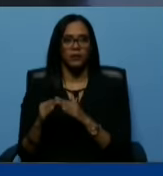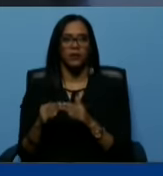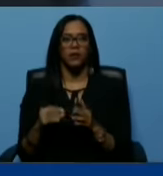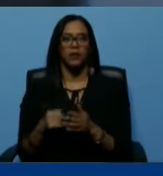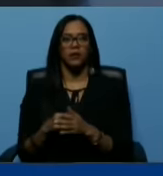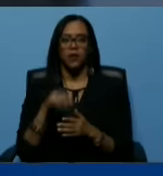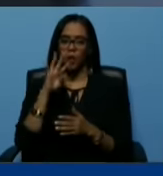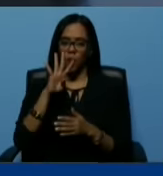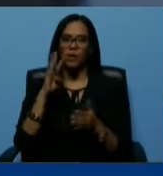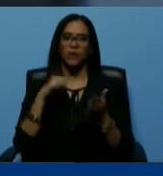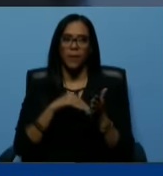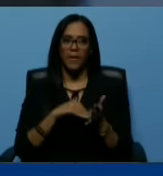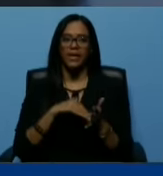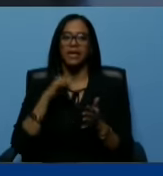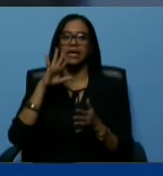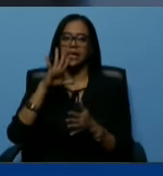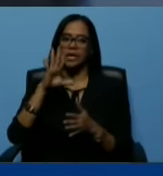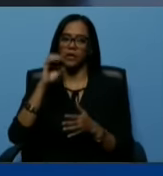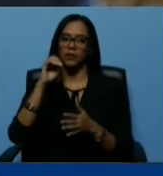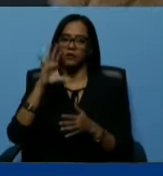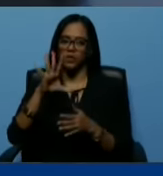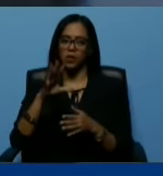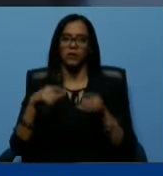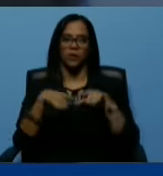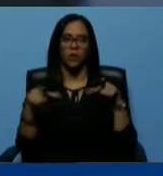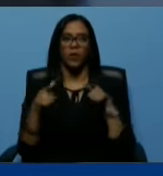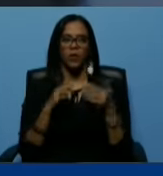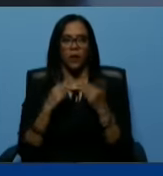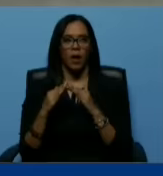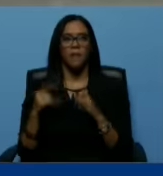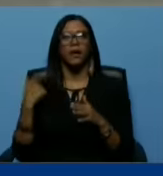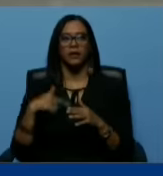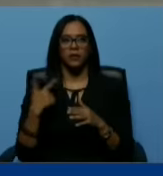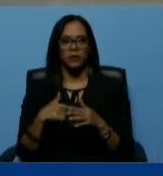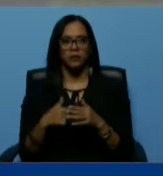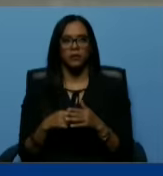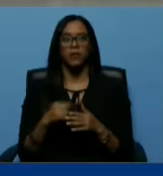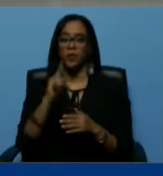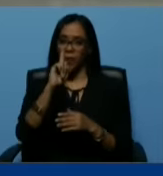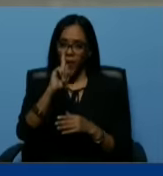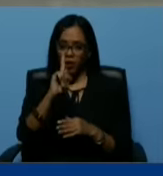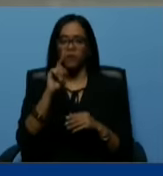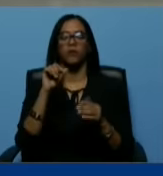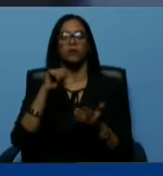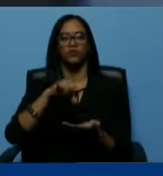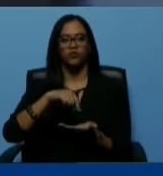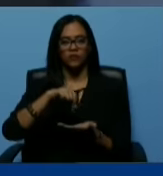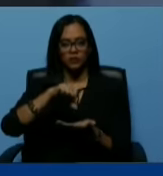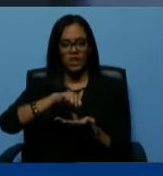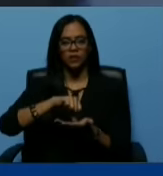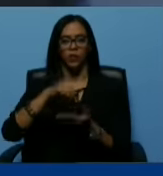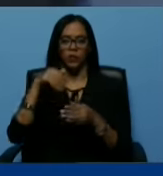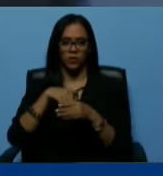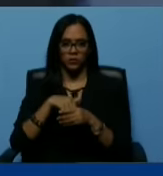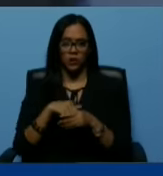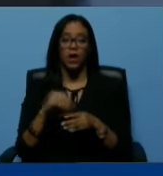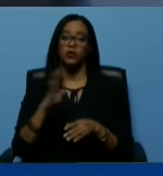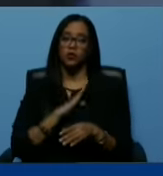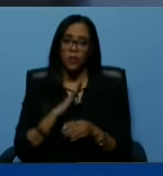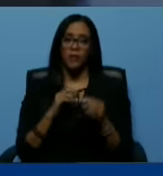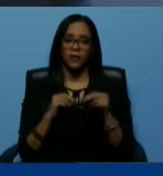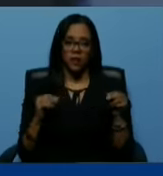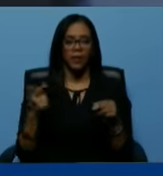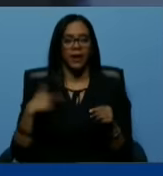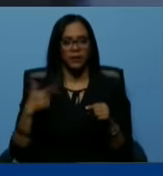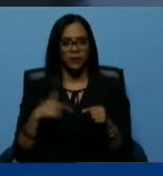Los 4.505 circuitos comunales van a tener por lo menos un centro. Correcto. Así que en su propio territorio van